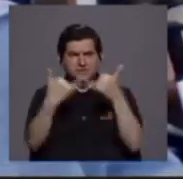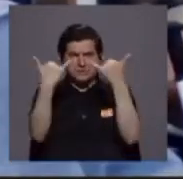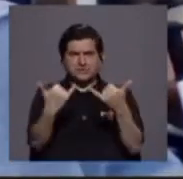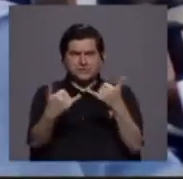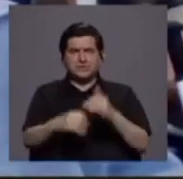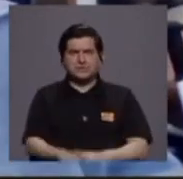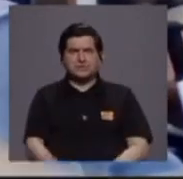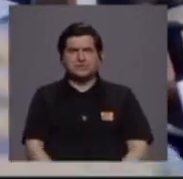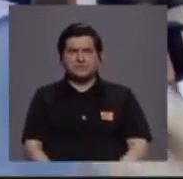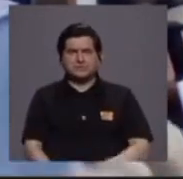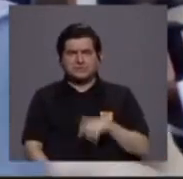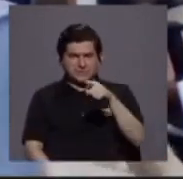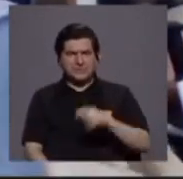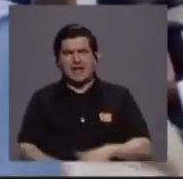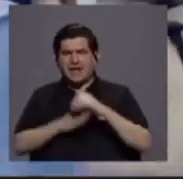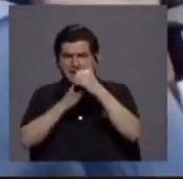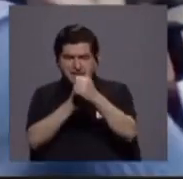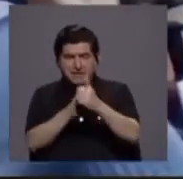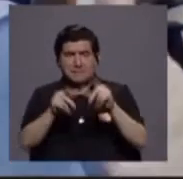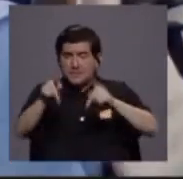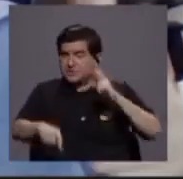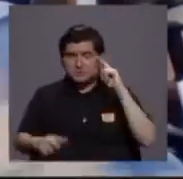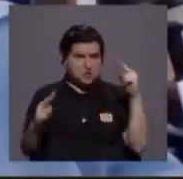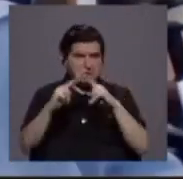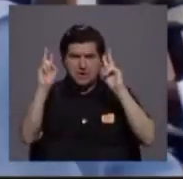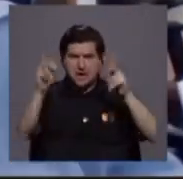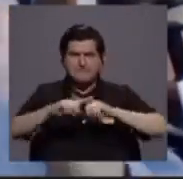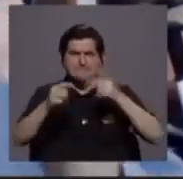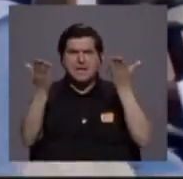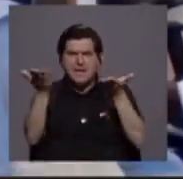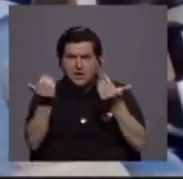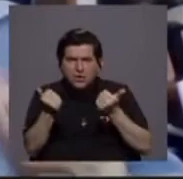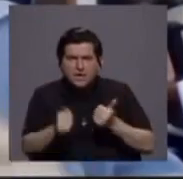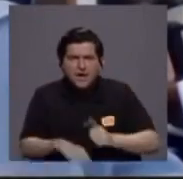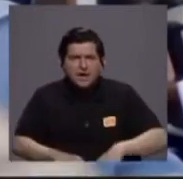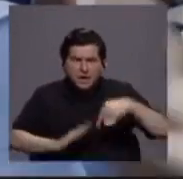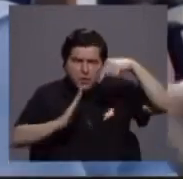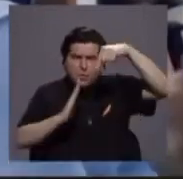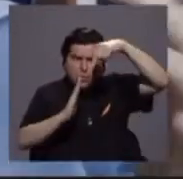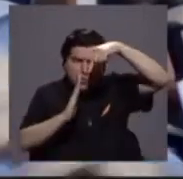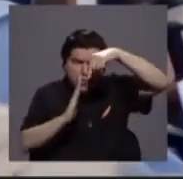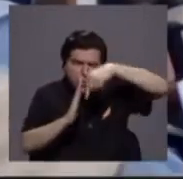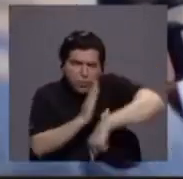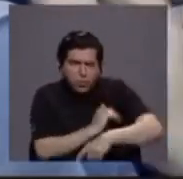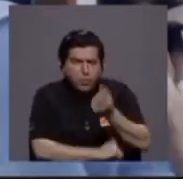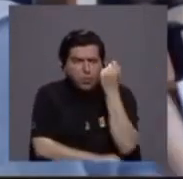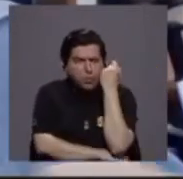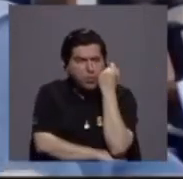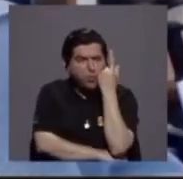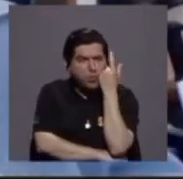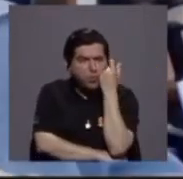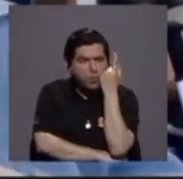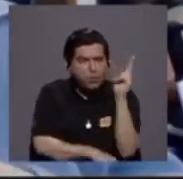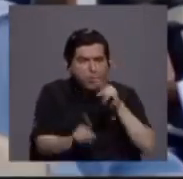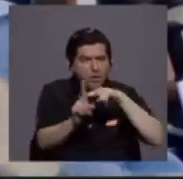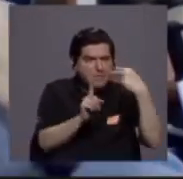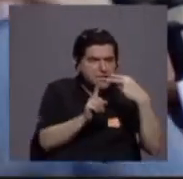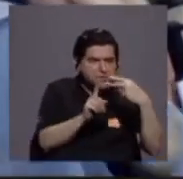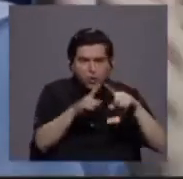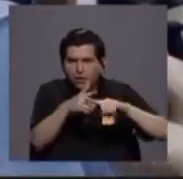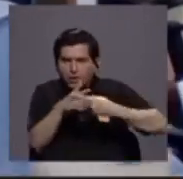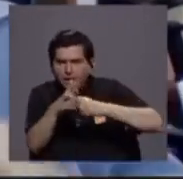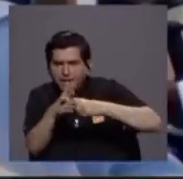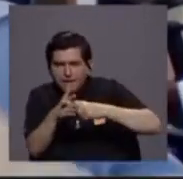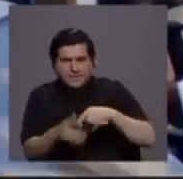Entonces, digamos, alguien que desconoce sobre el tema, pero quiere sumergirse, profundizar, entender desde la visión, las herramientas,